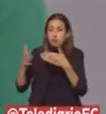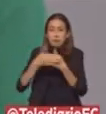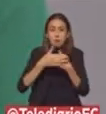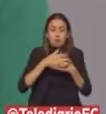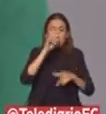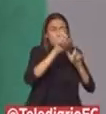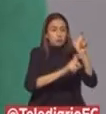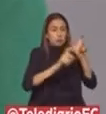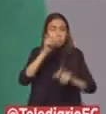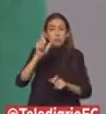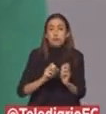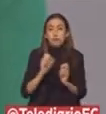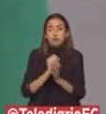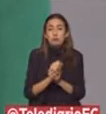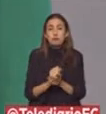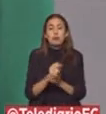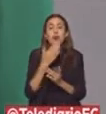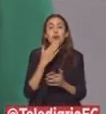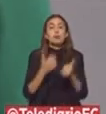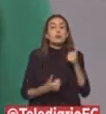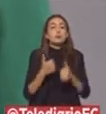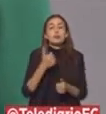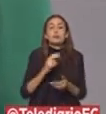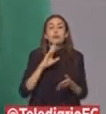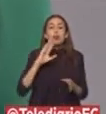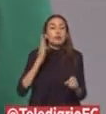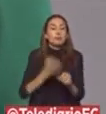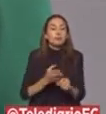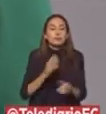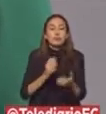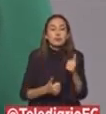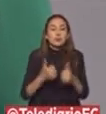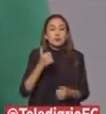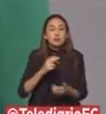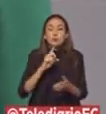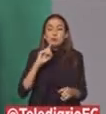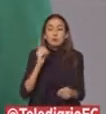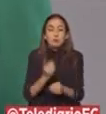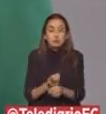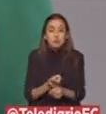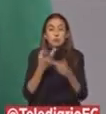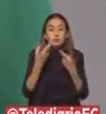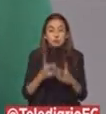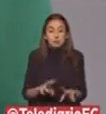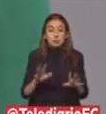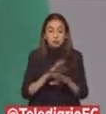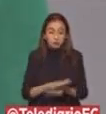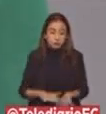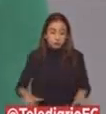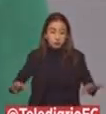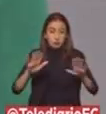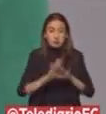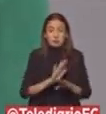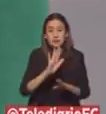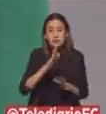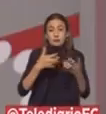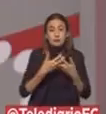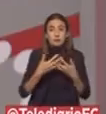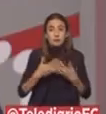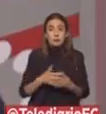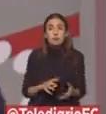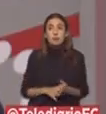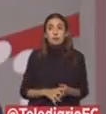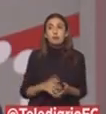venezolanos entonces cuál es la verdadera intención o qué es lo que o cómo se debe abordar esta situación de manera conjunta